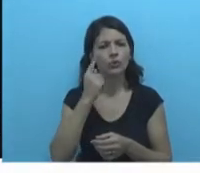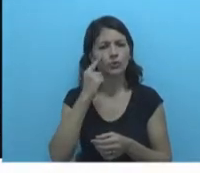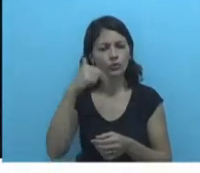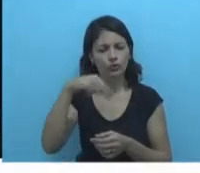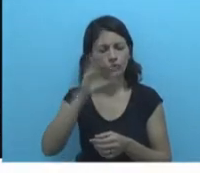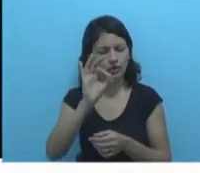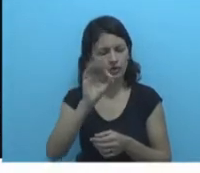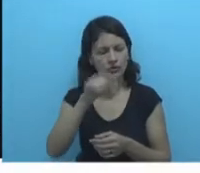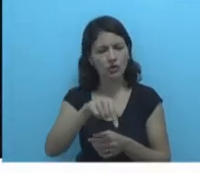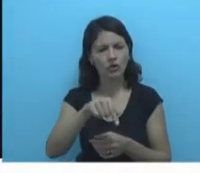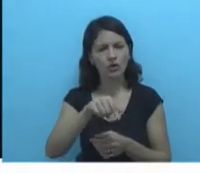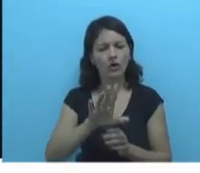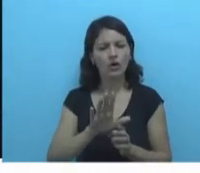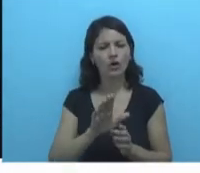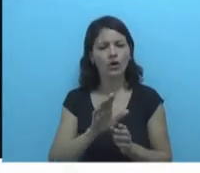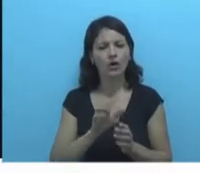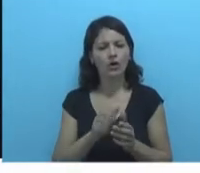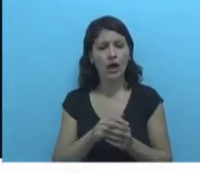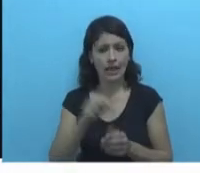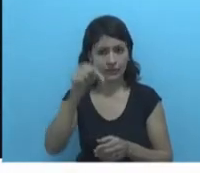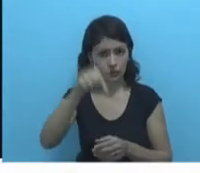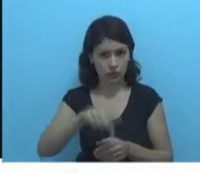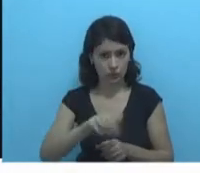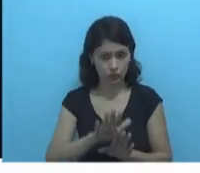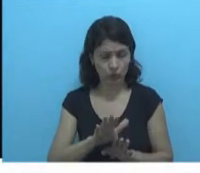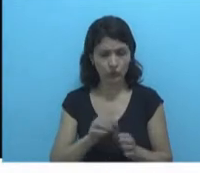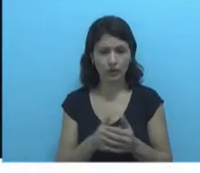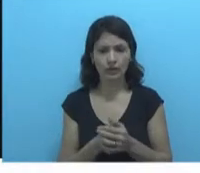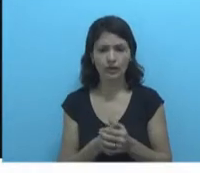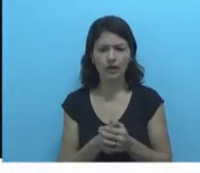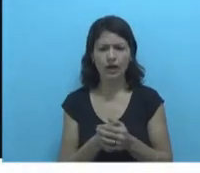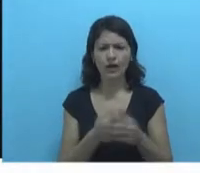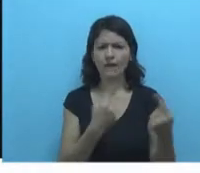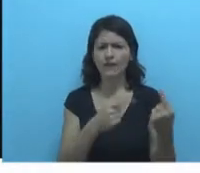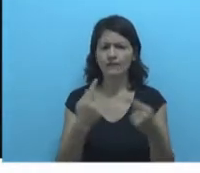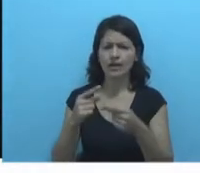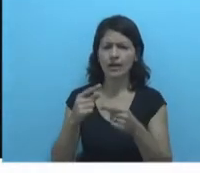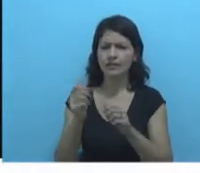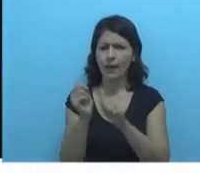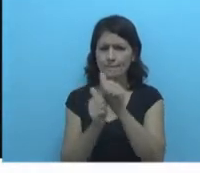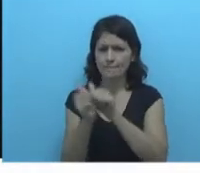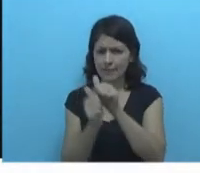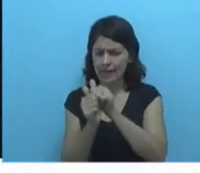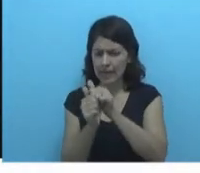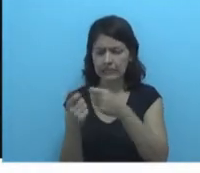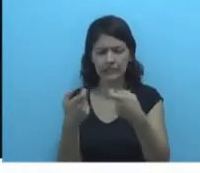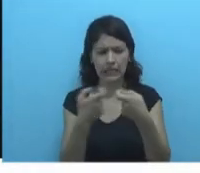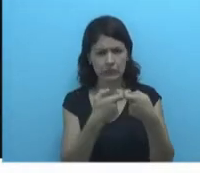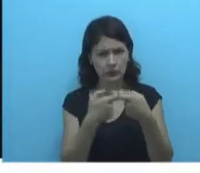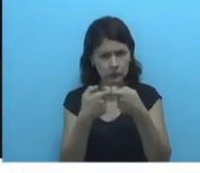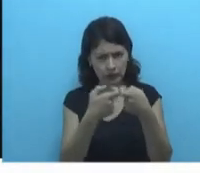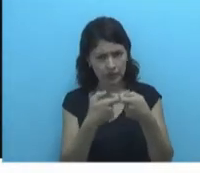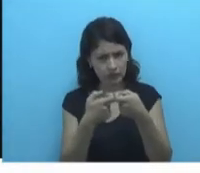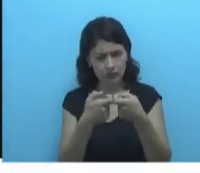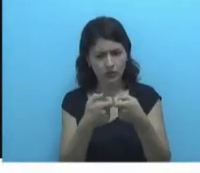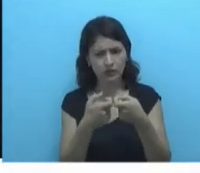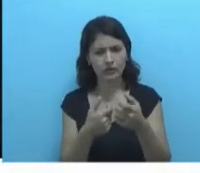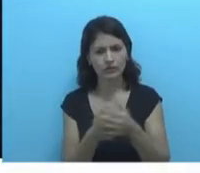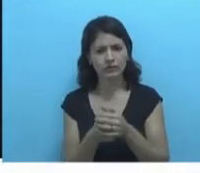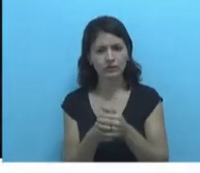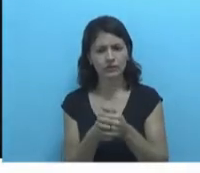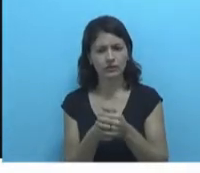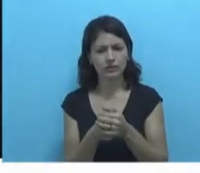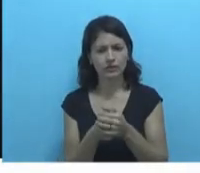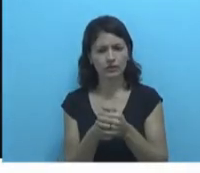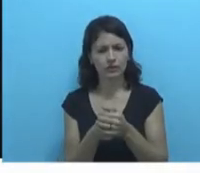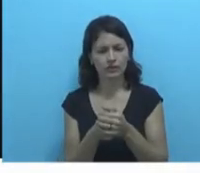se dio la particularidad que distintos empresarios y una sociedad rural, que es un lujo para una ciudad como Rufino,